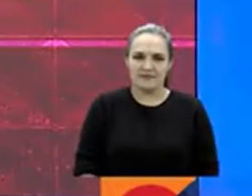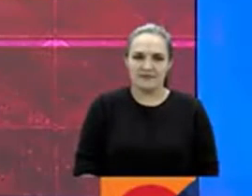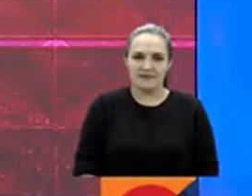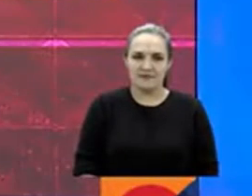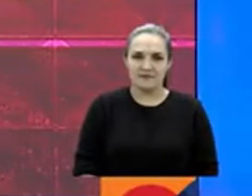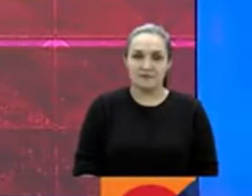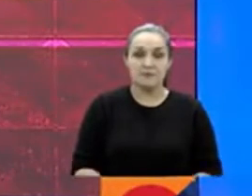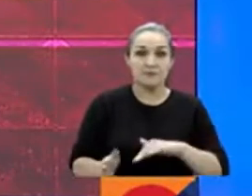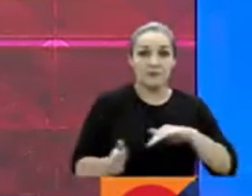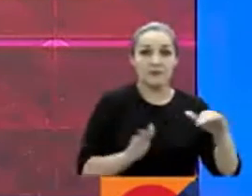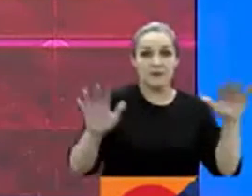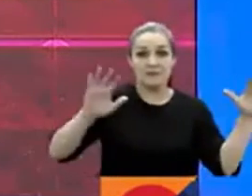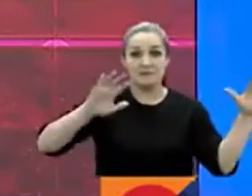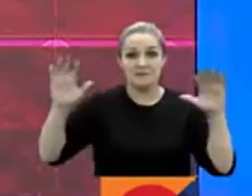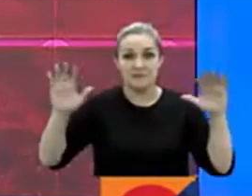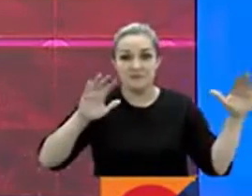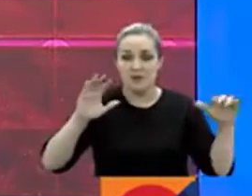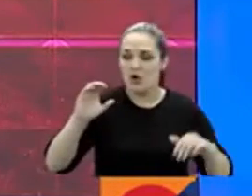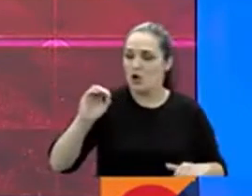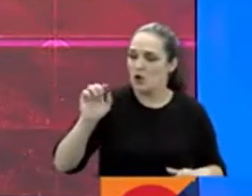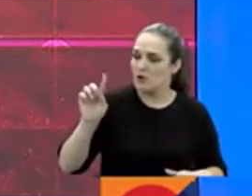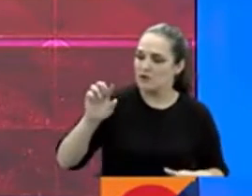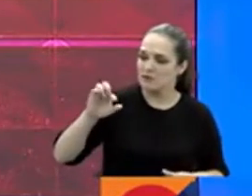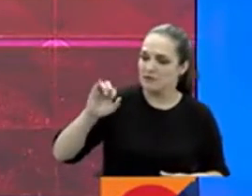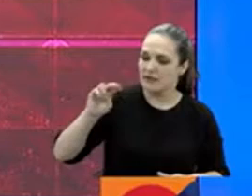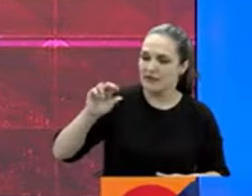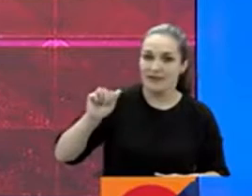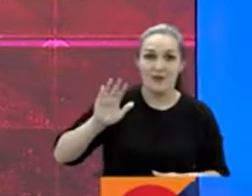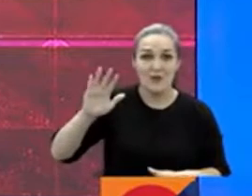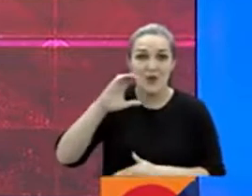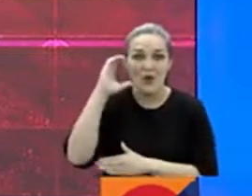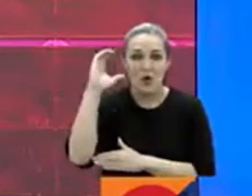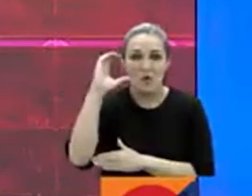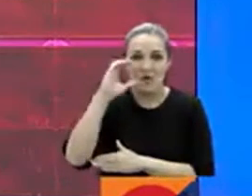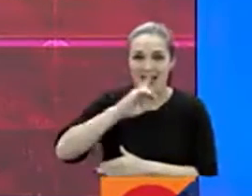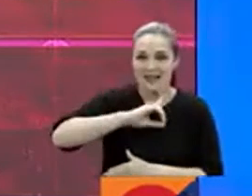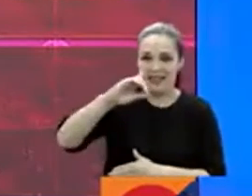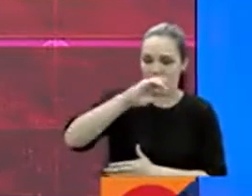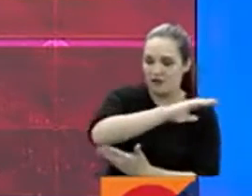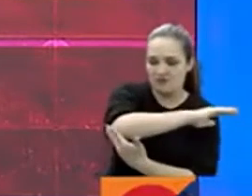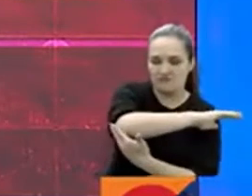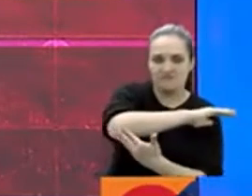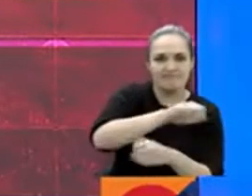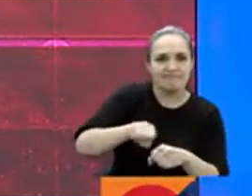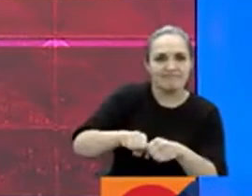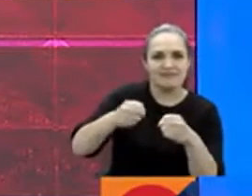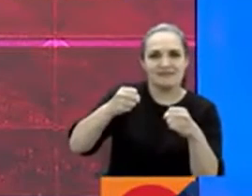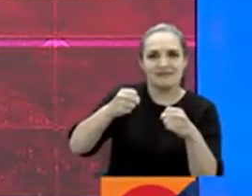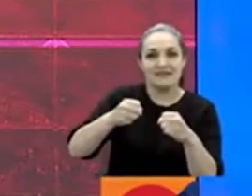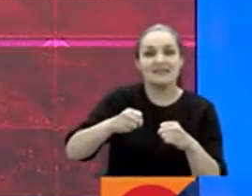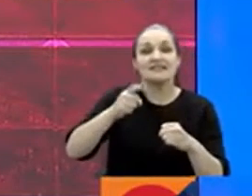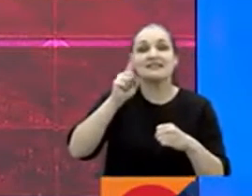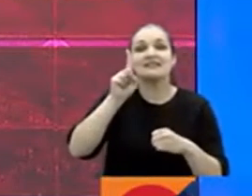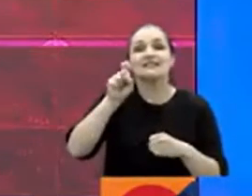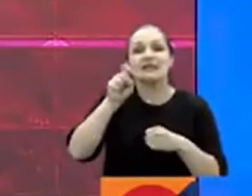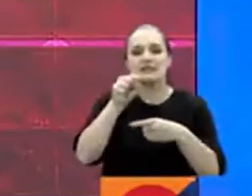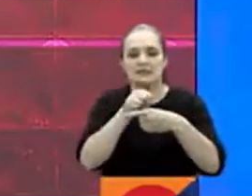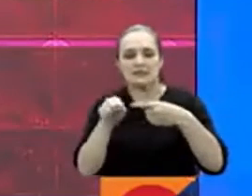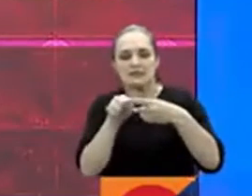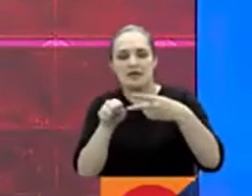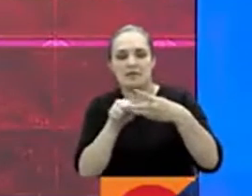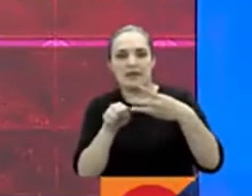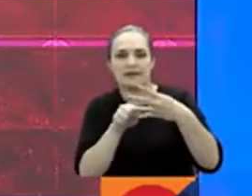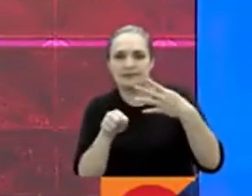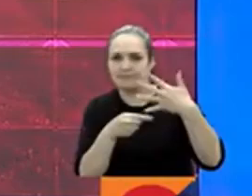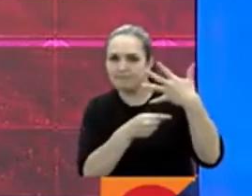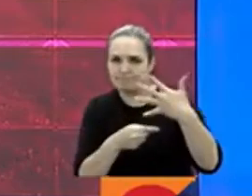El arquero colombiano David Ospina se lesionó el brazo derecho y será baja por 6 semanas. Óscar Estupiñán volvió a marcar gol en la segunda división